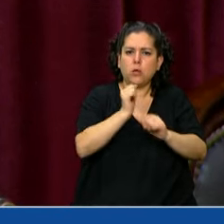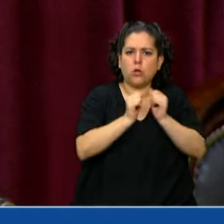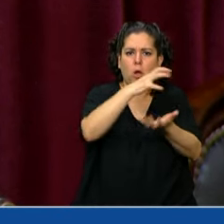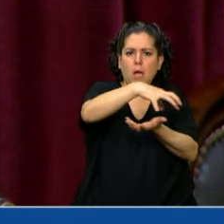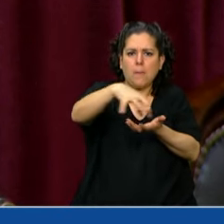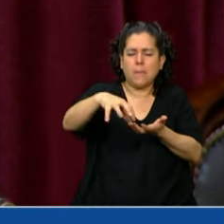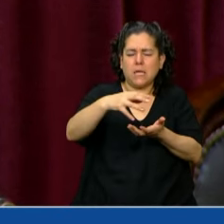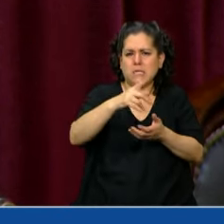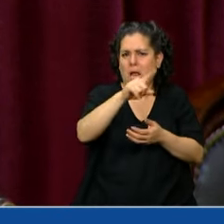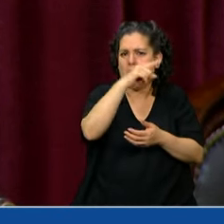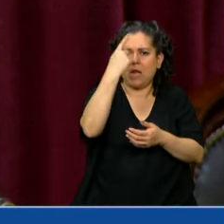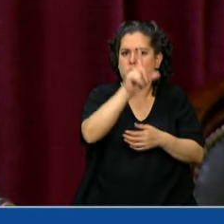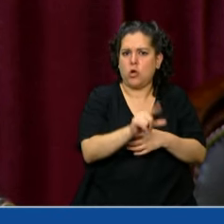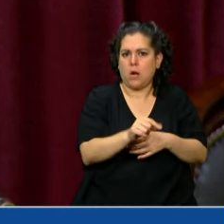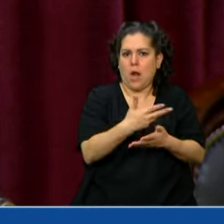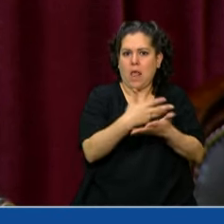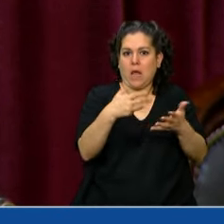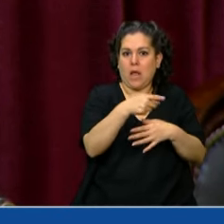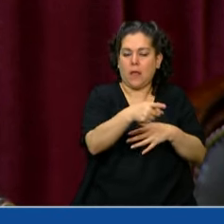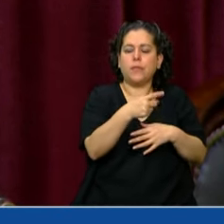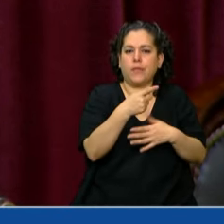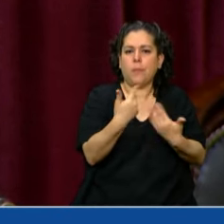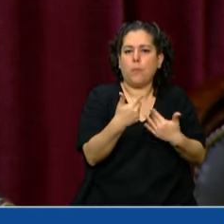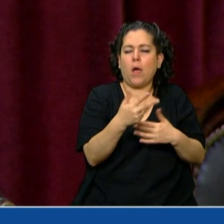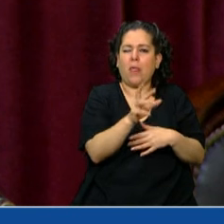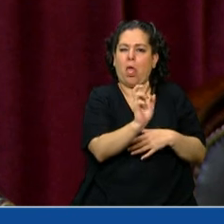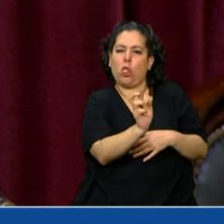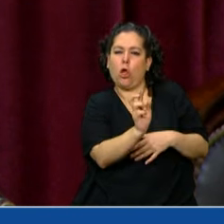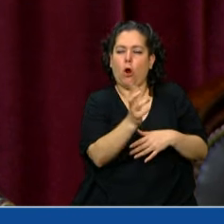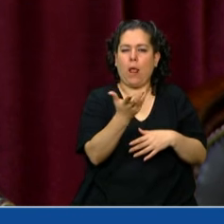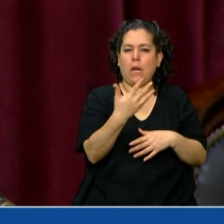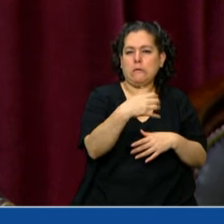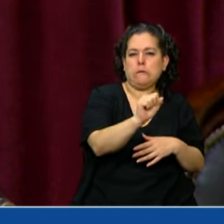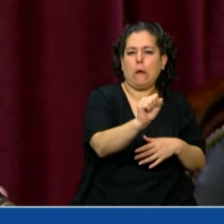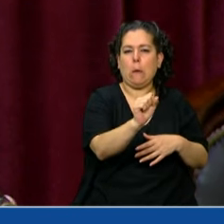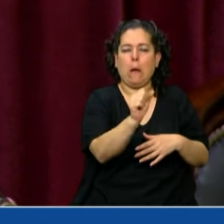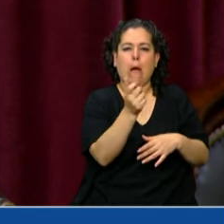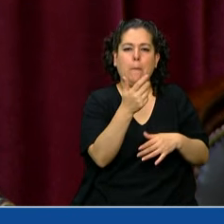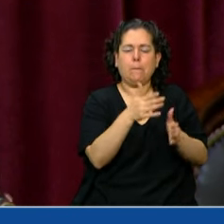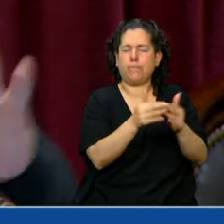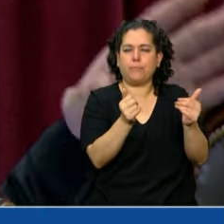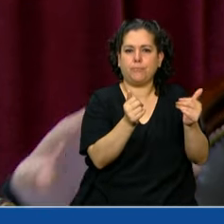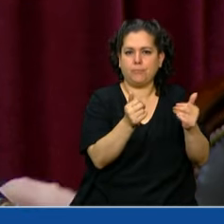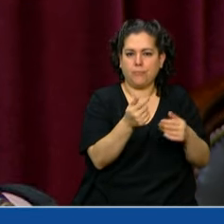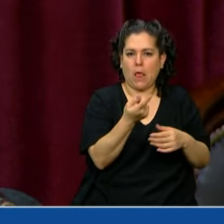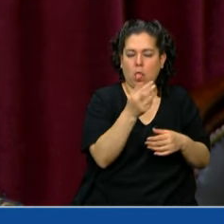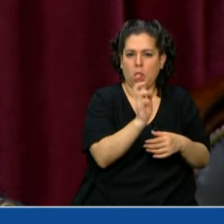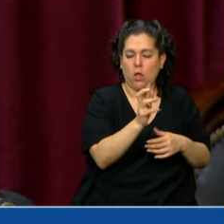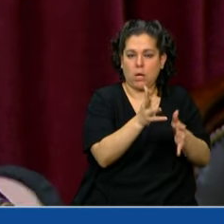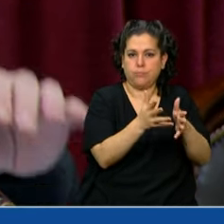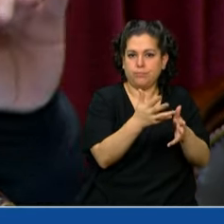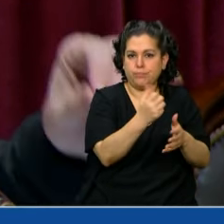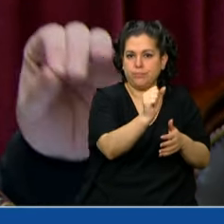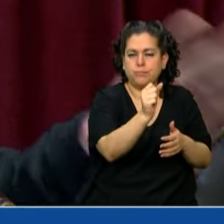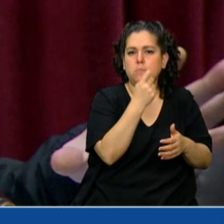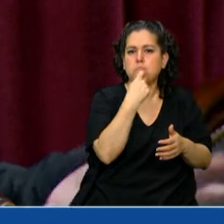multinacionales y además se pueden llevar los dólares mucho más rápido mucho más fácil le